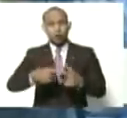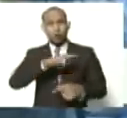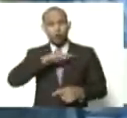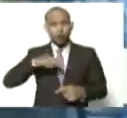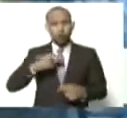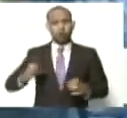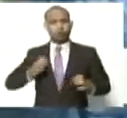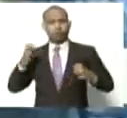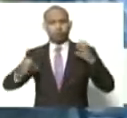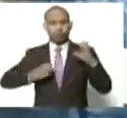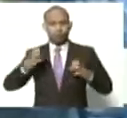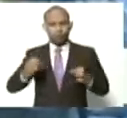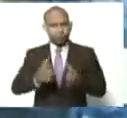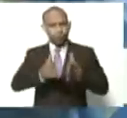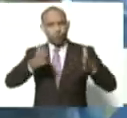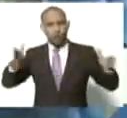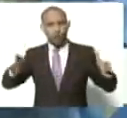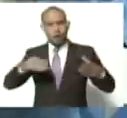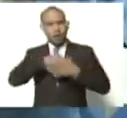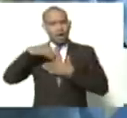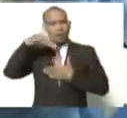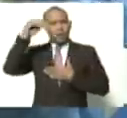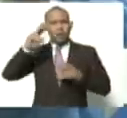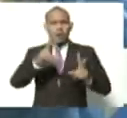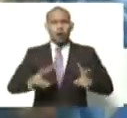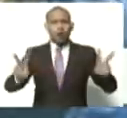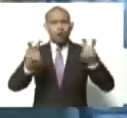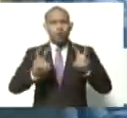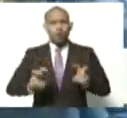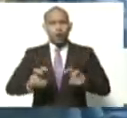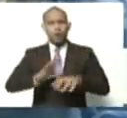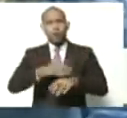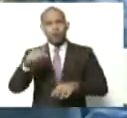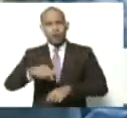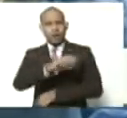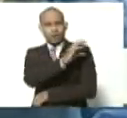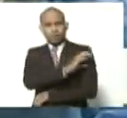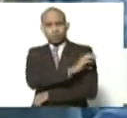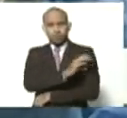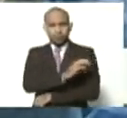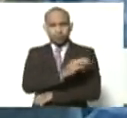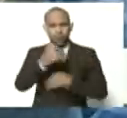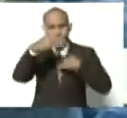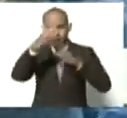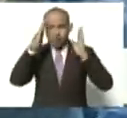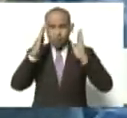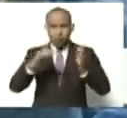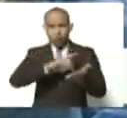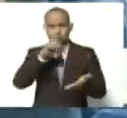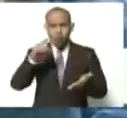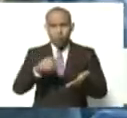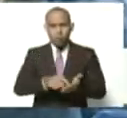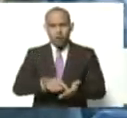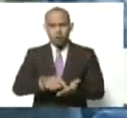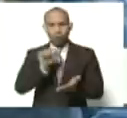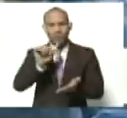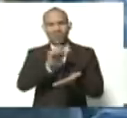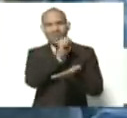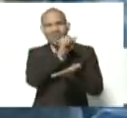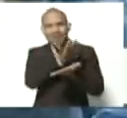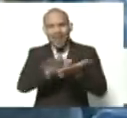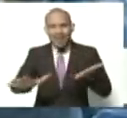alegres. Tenemos la esperanza renovada porque este centro va a atender a los pacientes que hacen vida en nuestro estado de